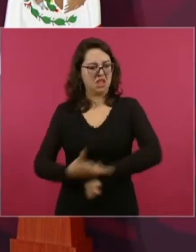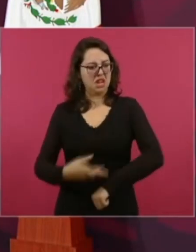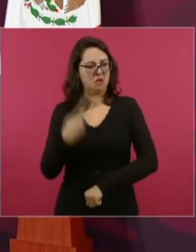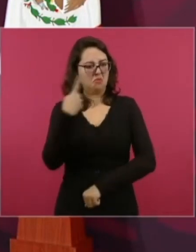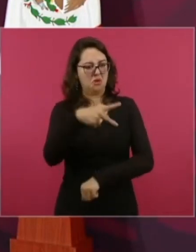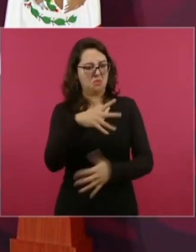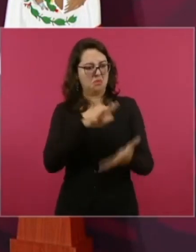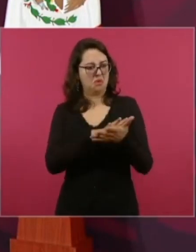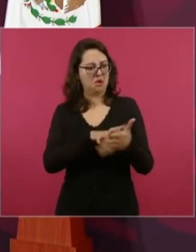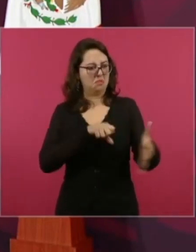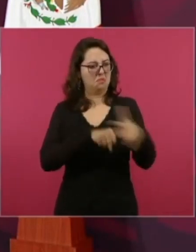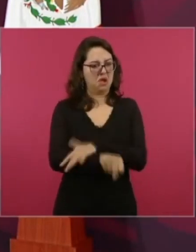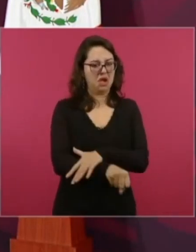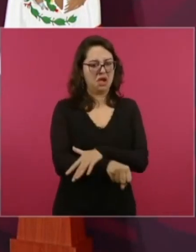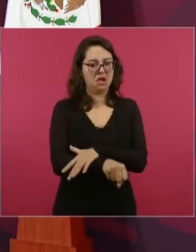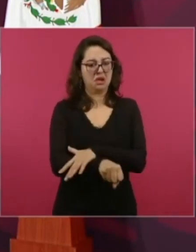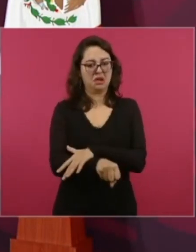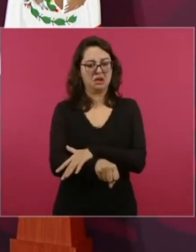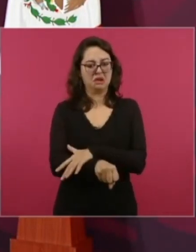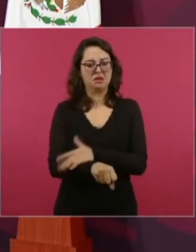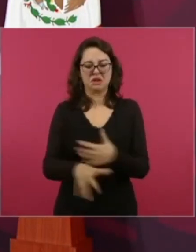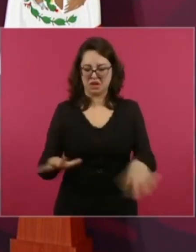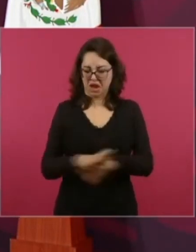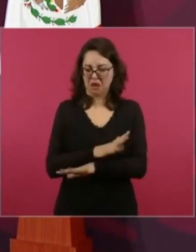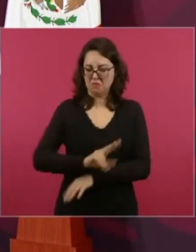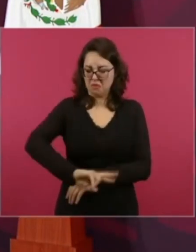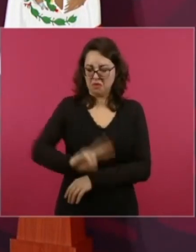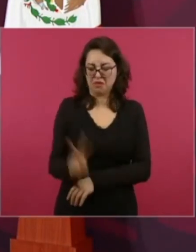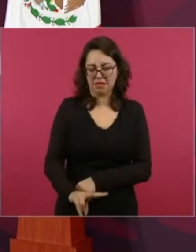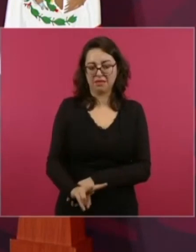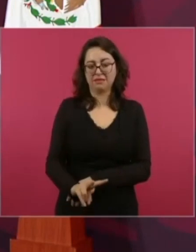Y ahora sí viene el cambio.